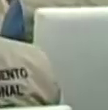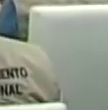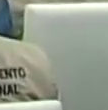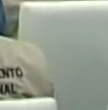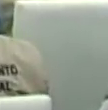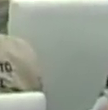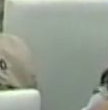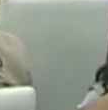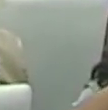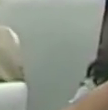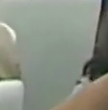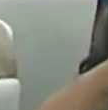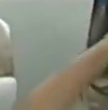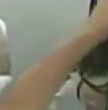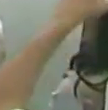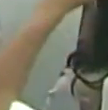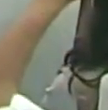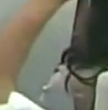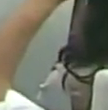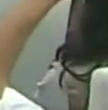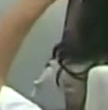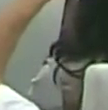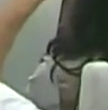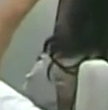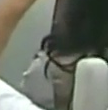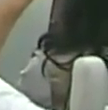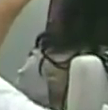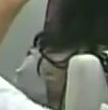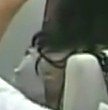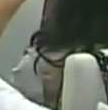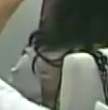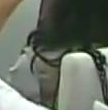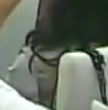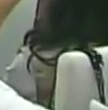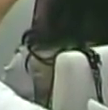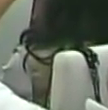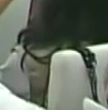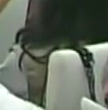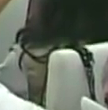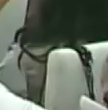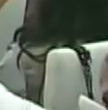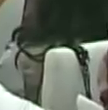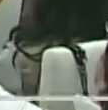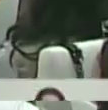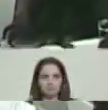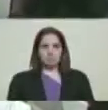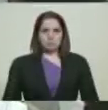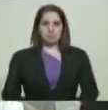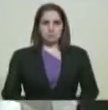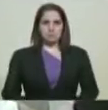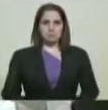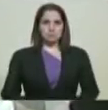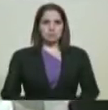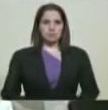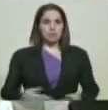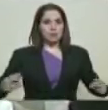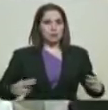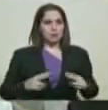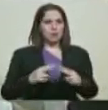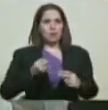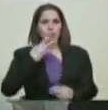Entre académicos, políticos, intelectuales, periodistas, parlamentarios e invitados especiales, se encuentran Buenas